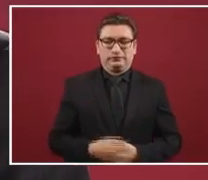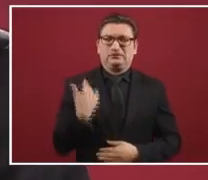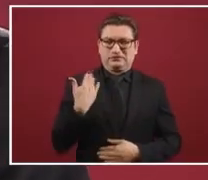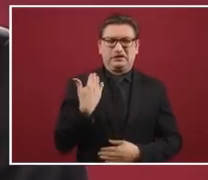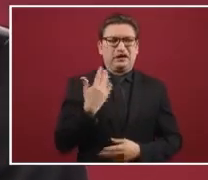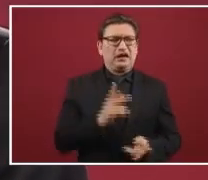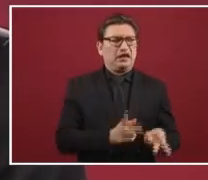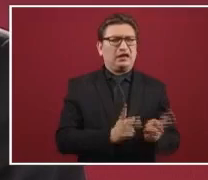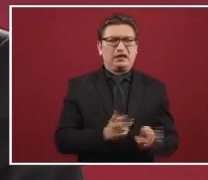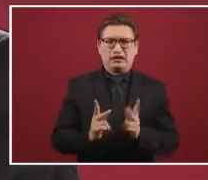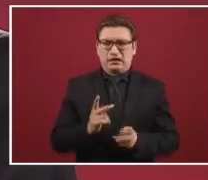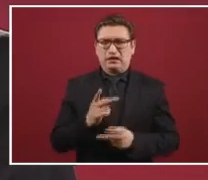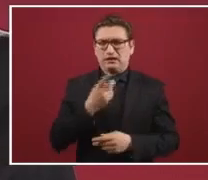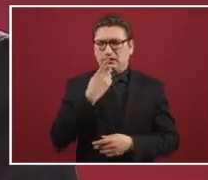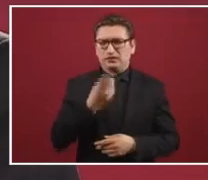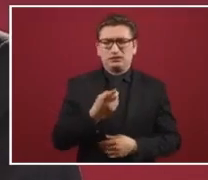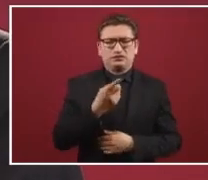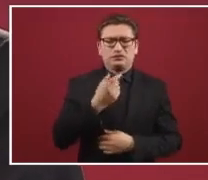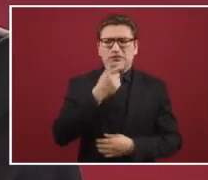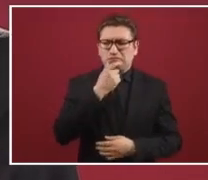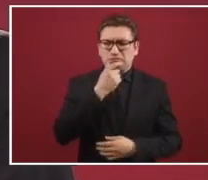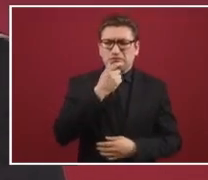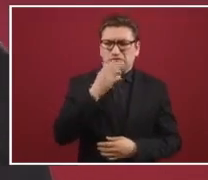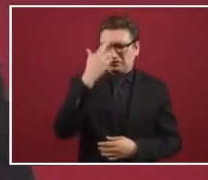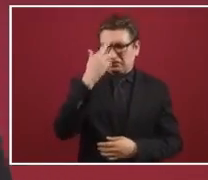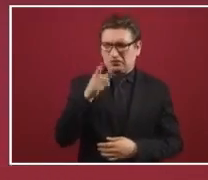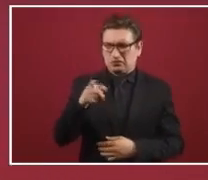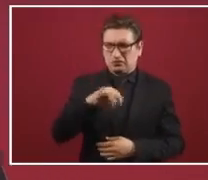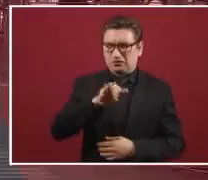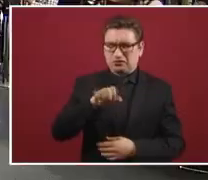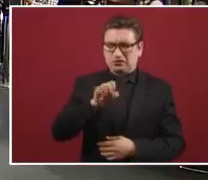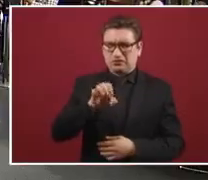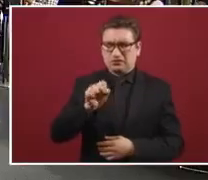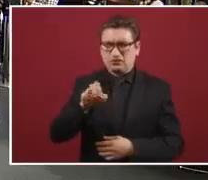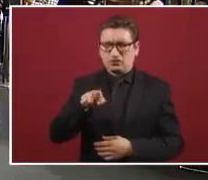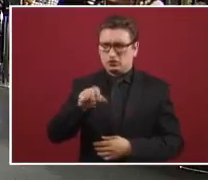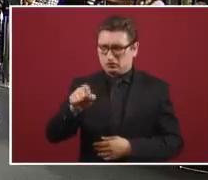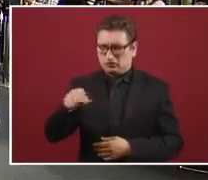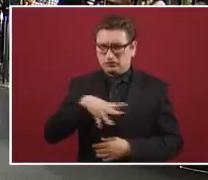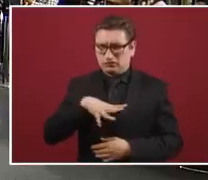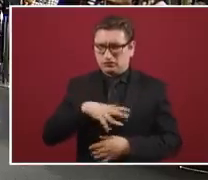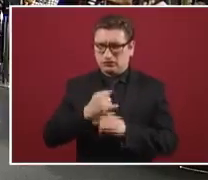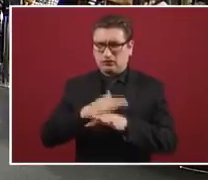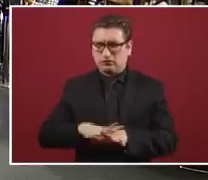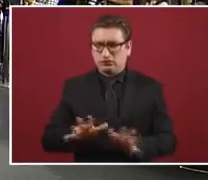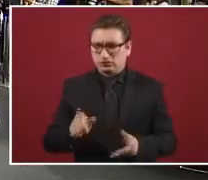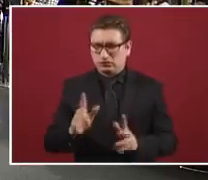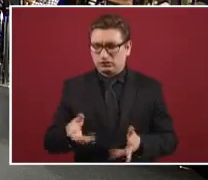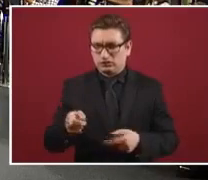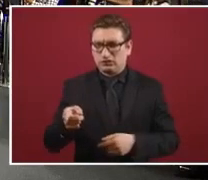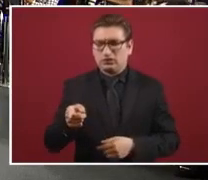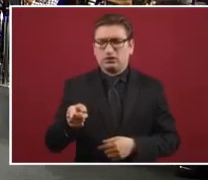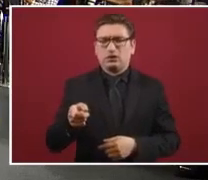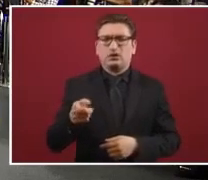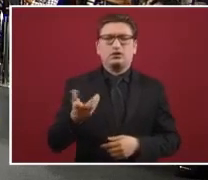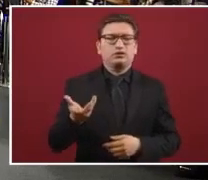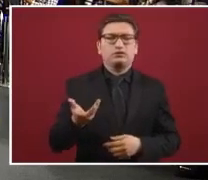comentábamos, no sé si Jesús tiene ya la información de